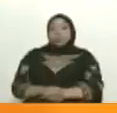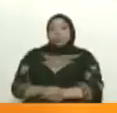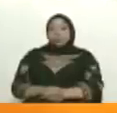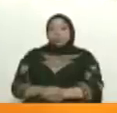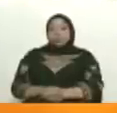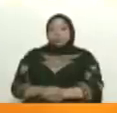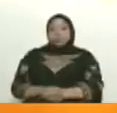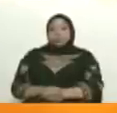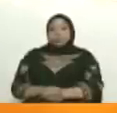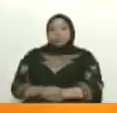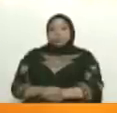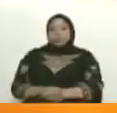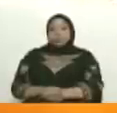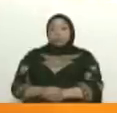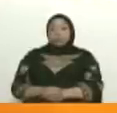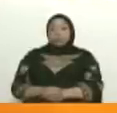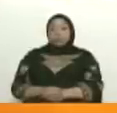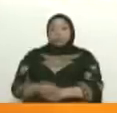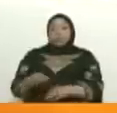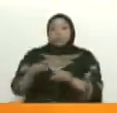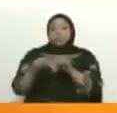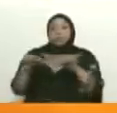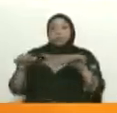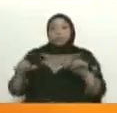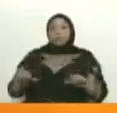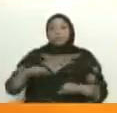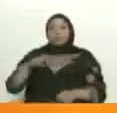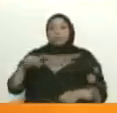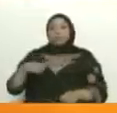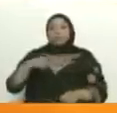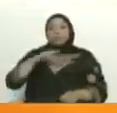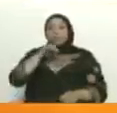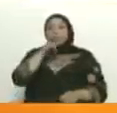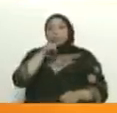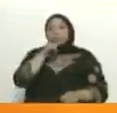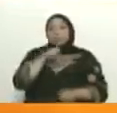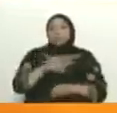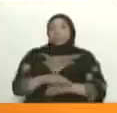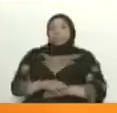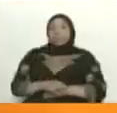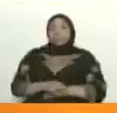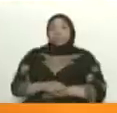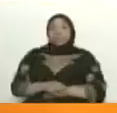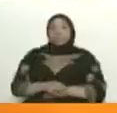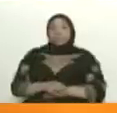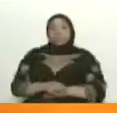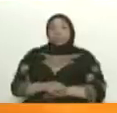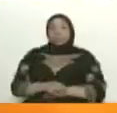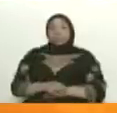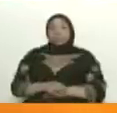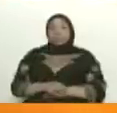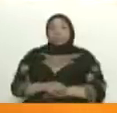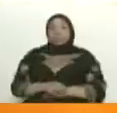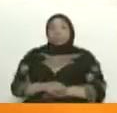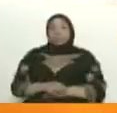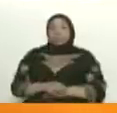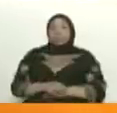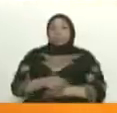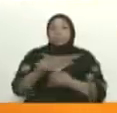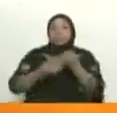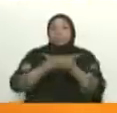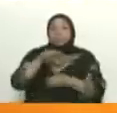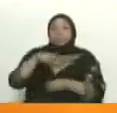venimos del sistema de la ignominia, del sistema del fraude, del sistema de la